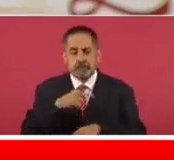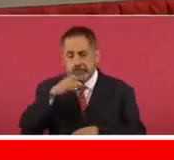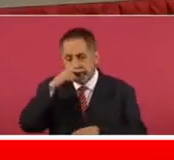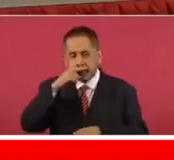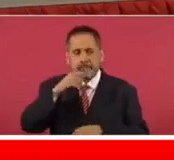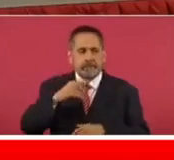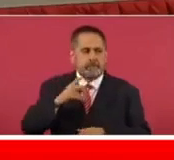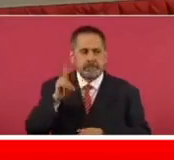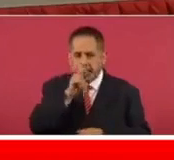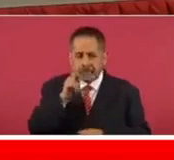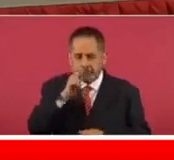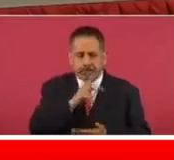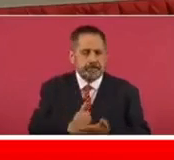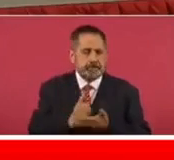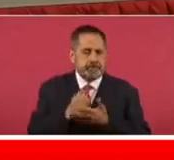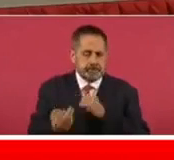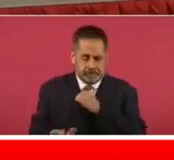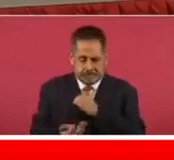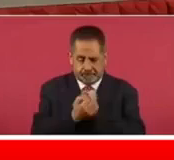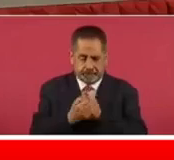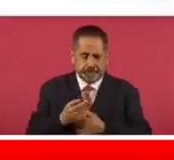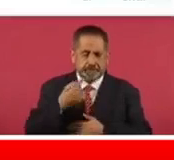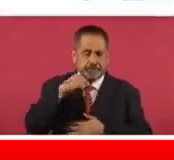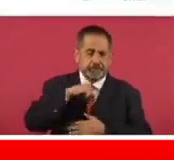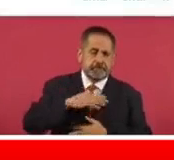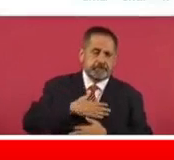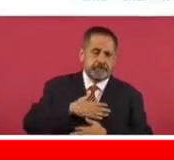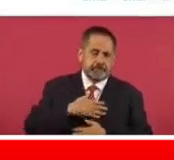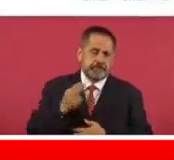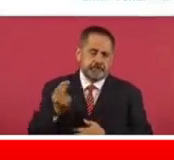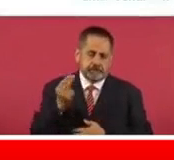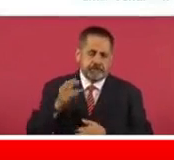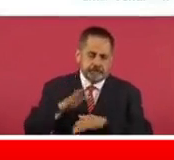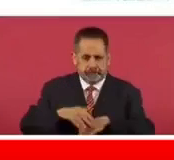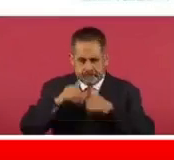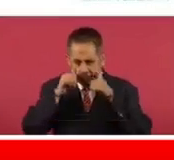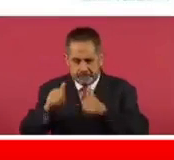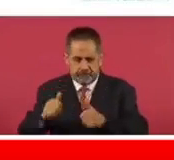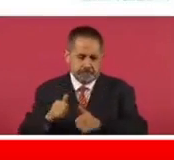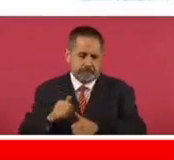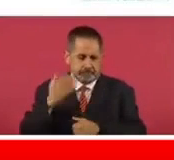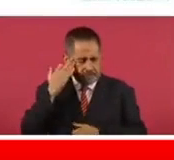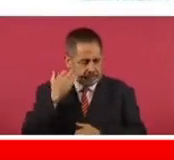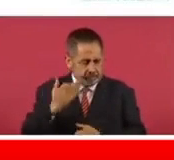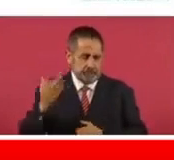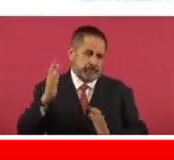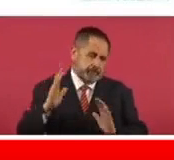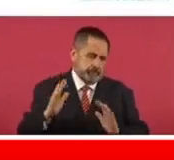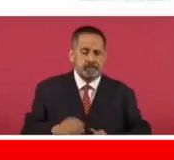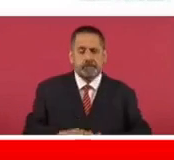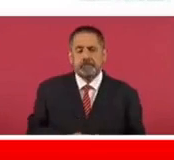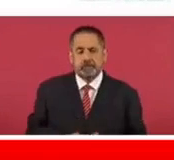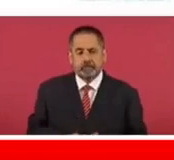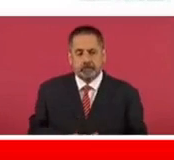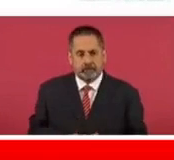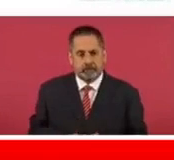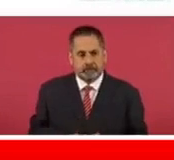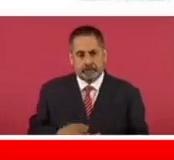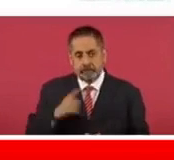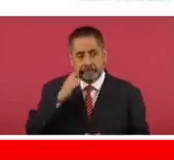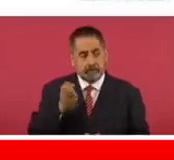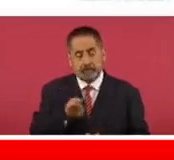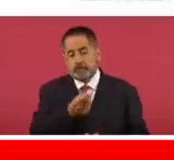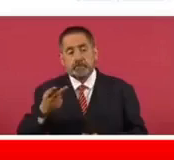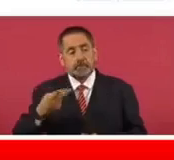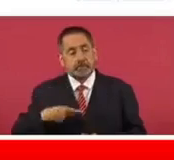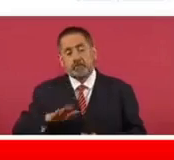de la hospitalización de los pacientes intubados, desde luego, es más prolongada. Y finalmente, en los indicadores de